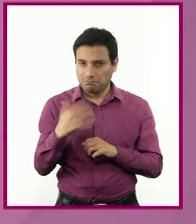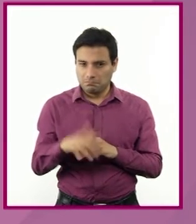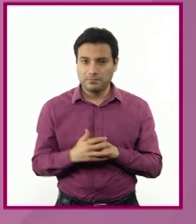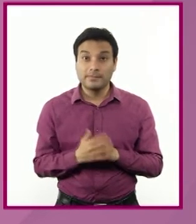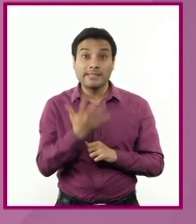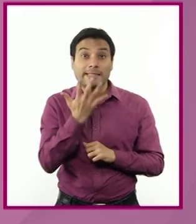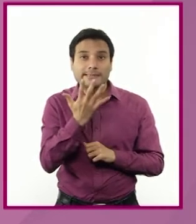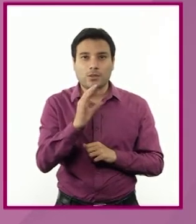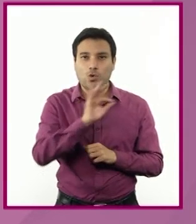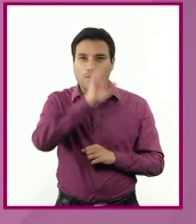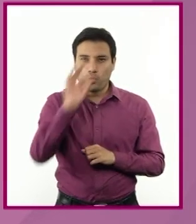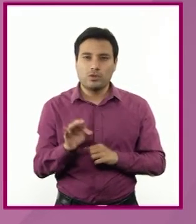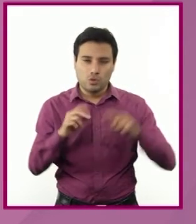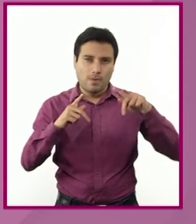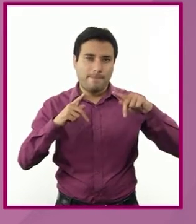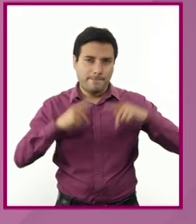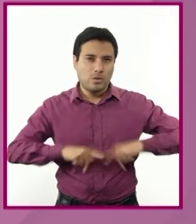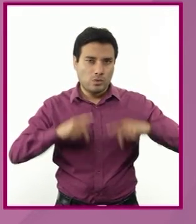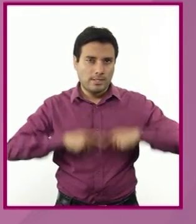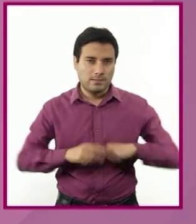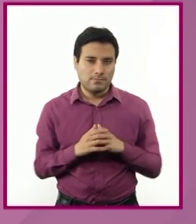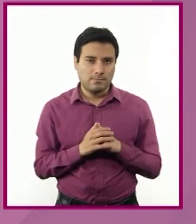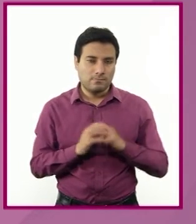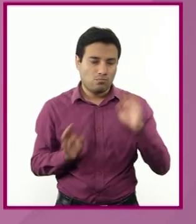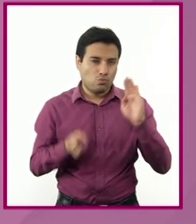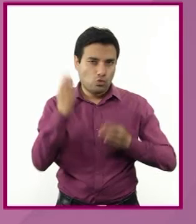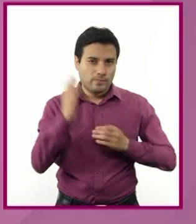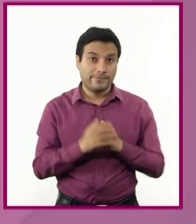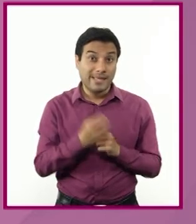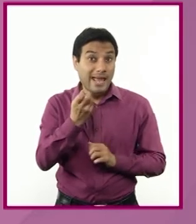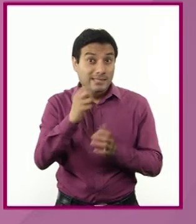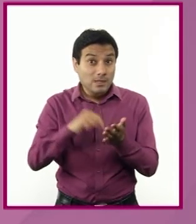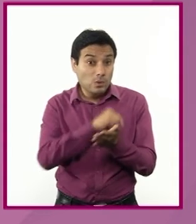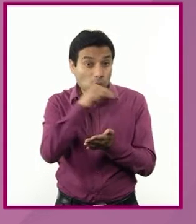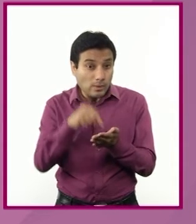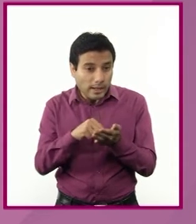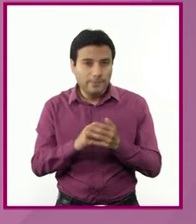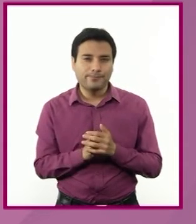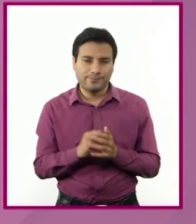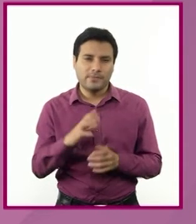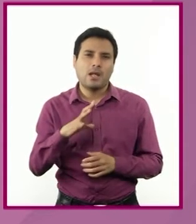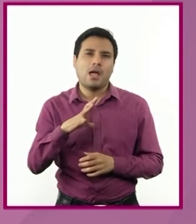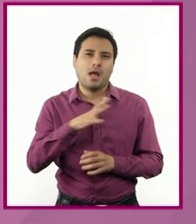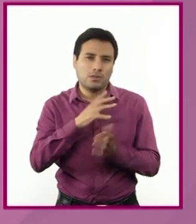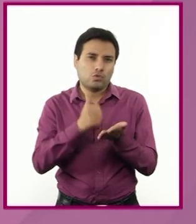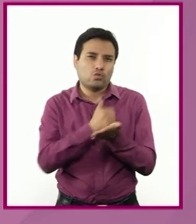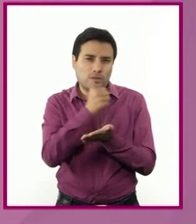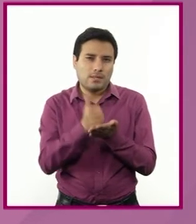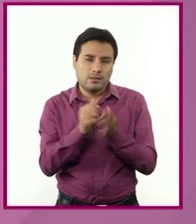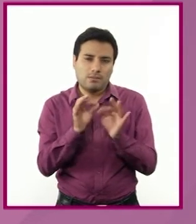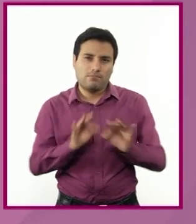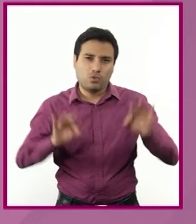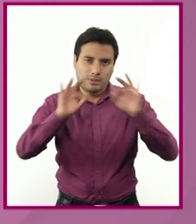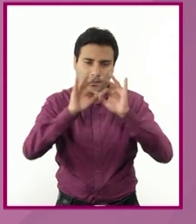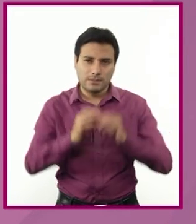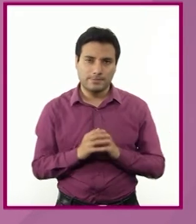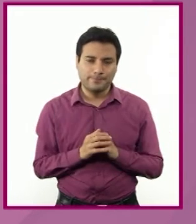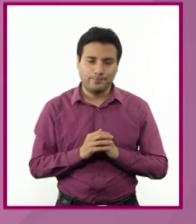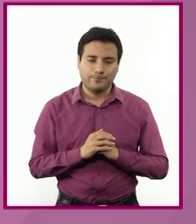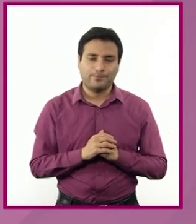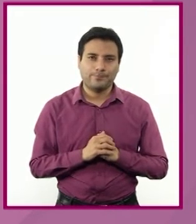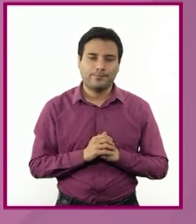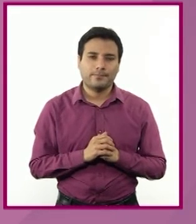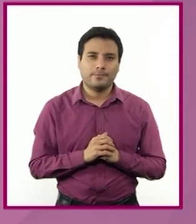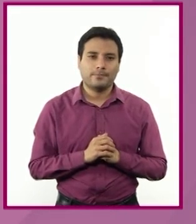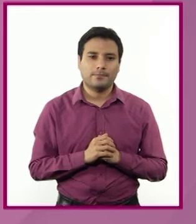del 5% de la población mundial. En esta región se localizan algunas de las ciudades más importantes de Estados